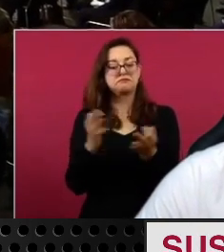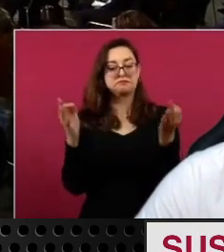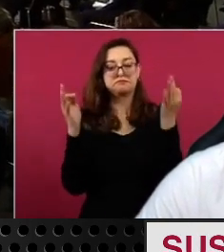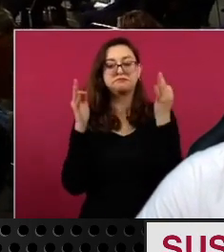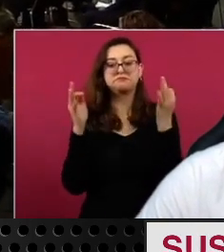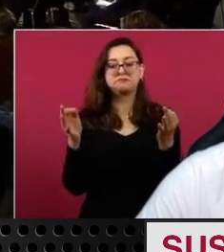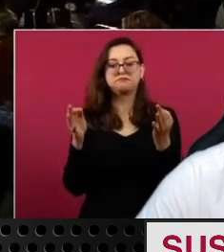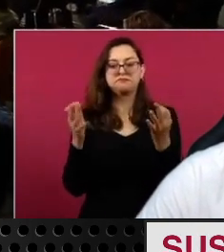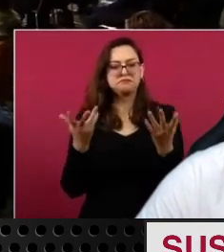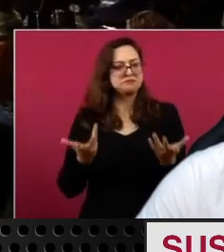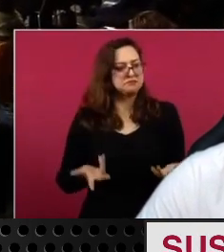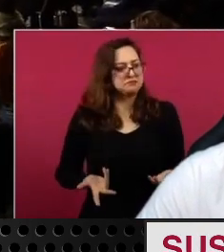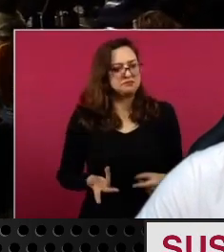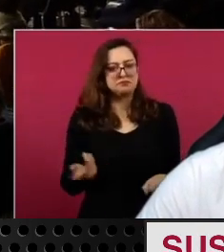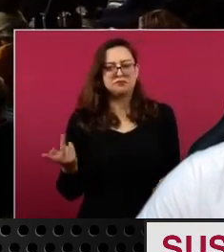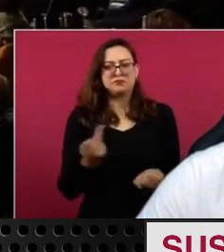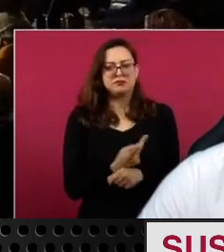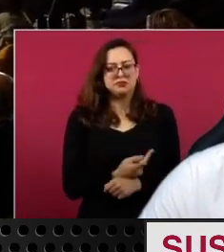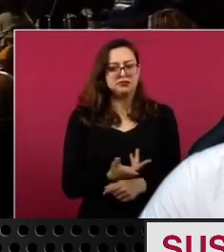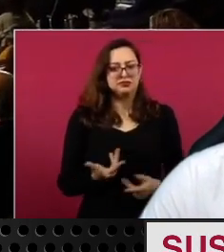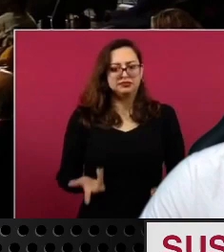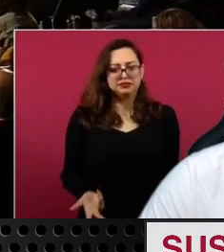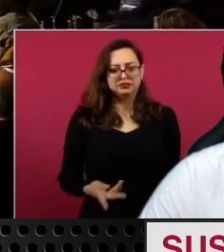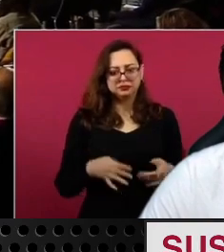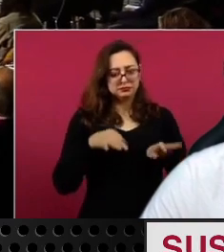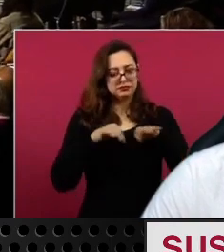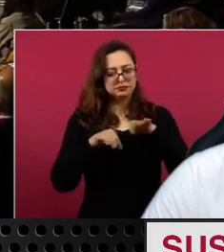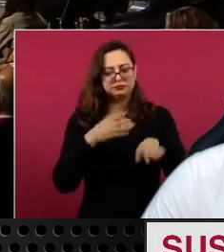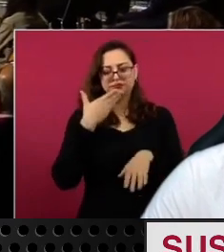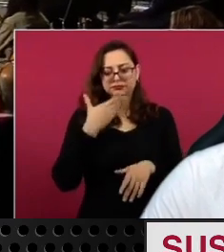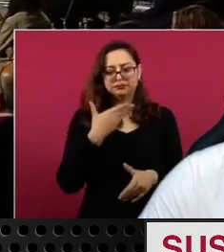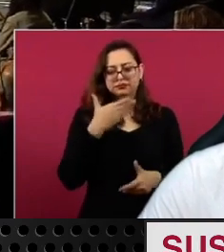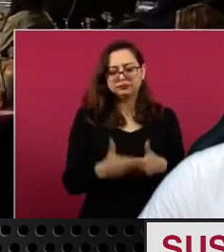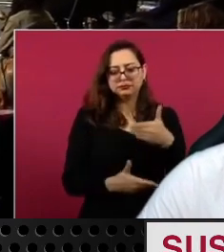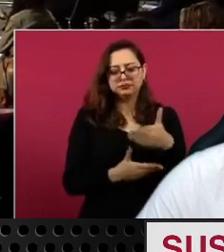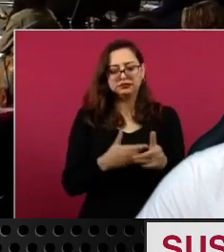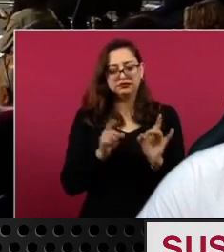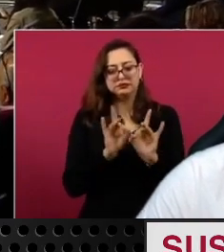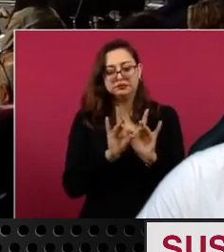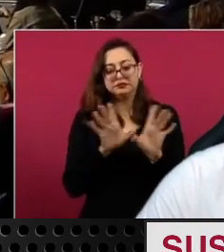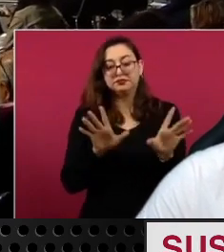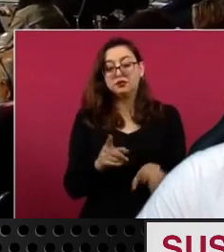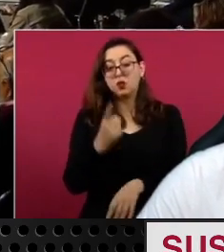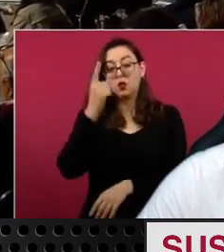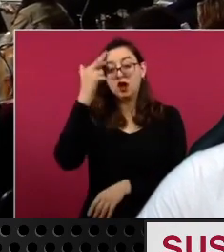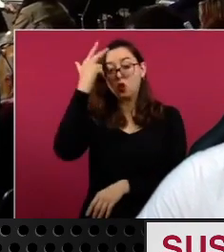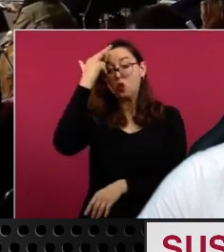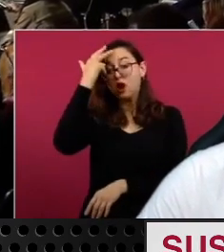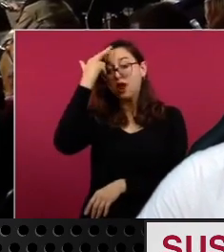dice que todo iba muy bien Hasta que se atravesó una cucaracha